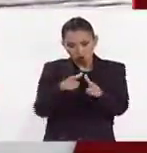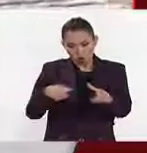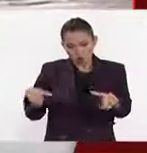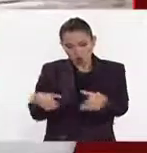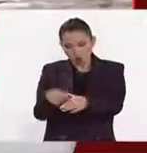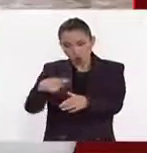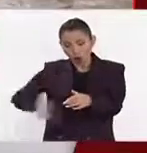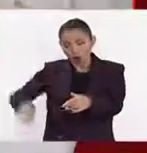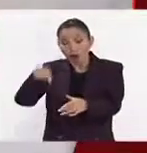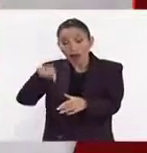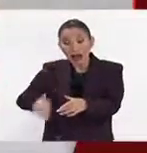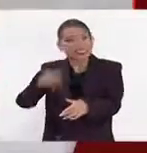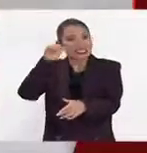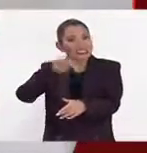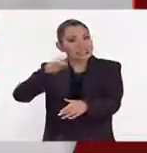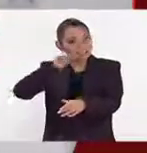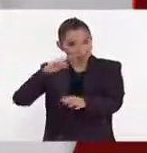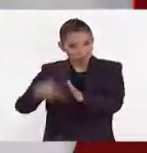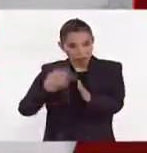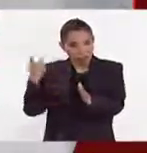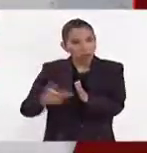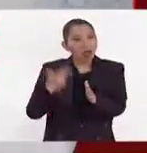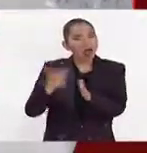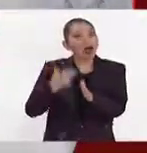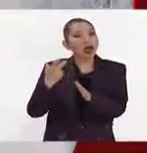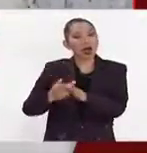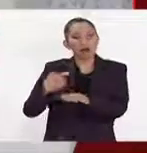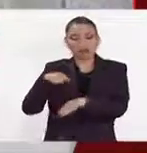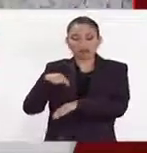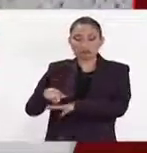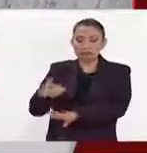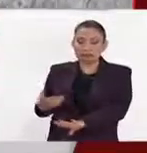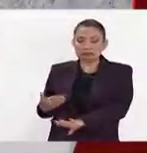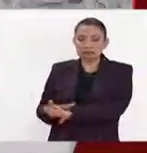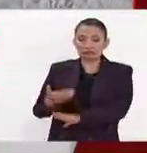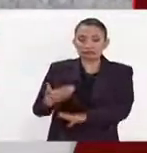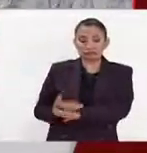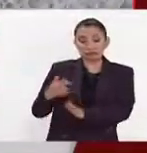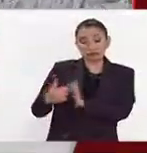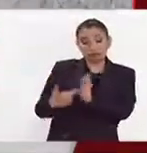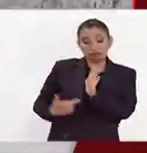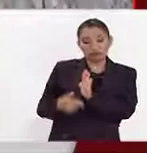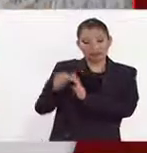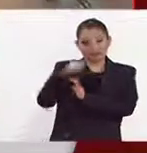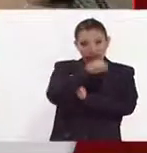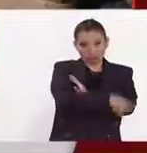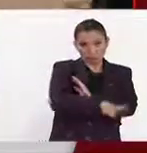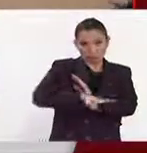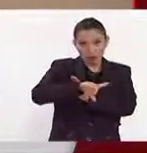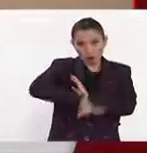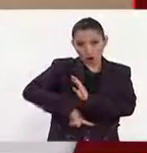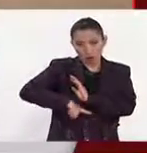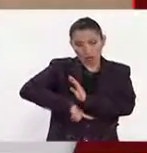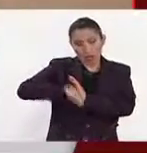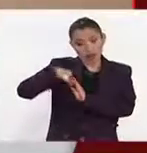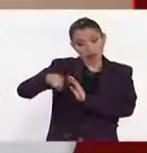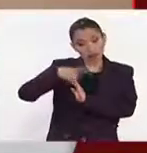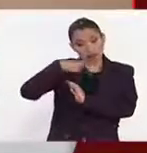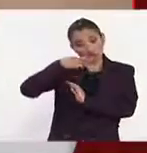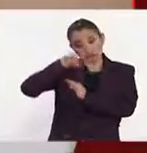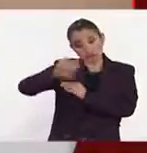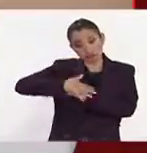sido objeto ya en múltiples ocasiones de medidas por parte del propio gobierno, de